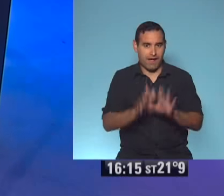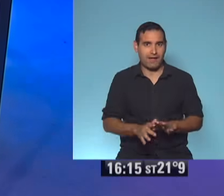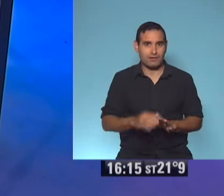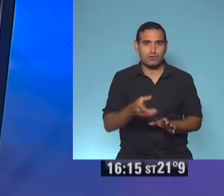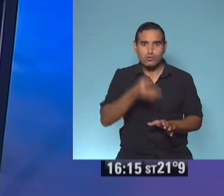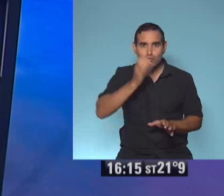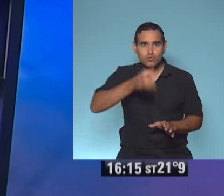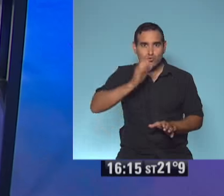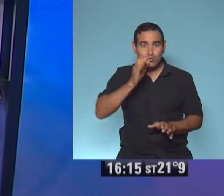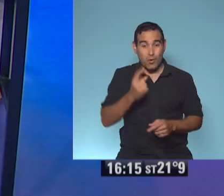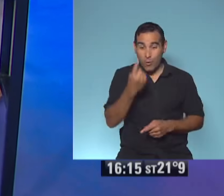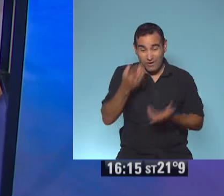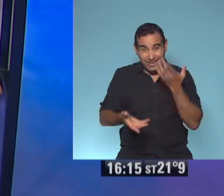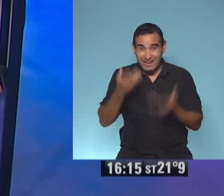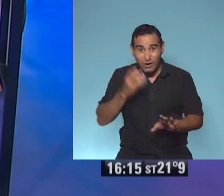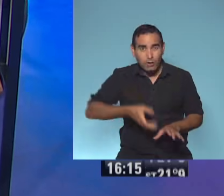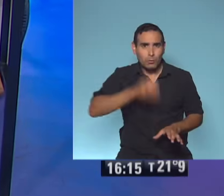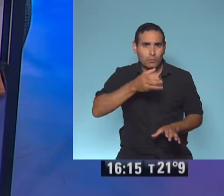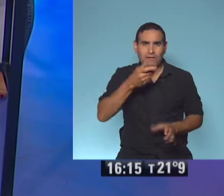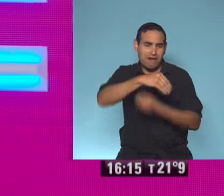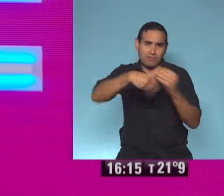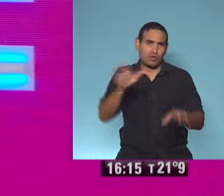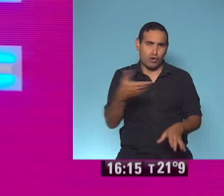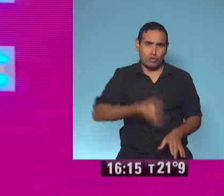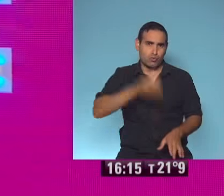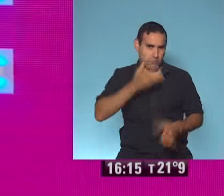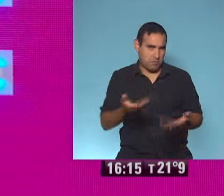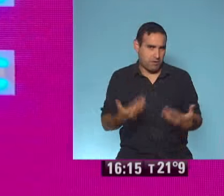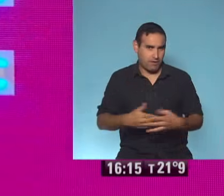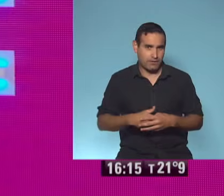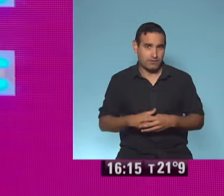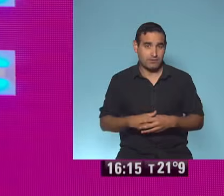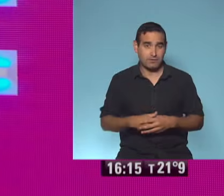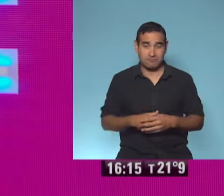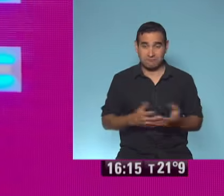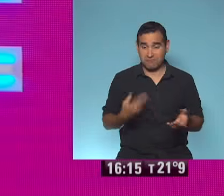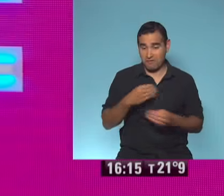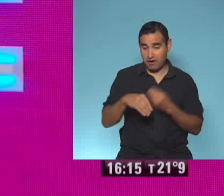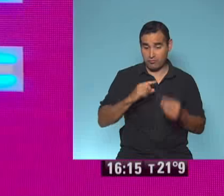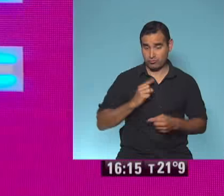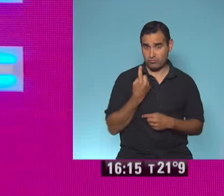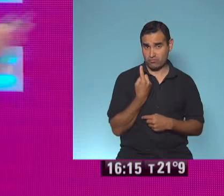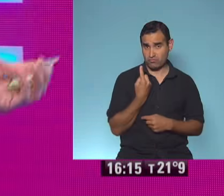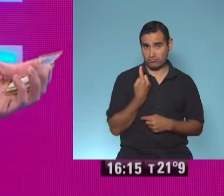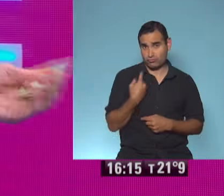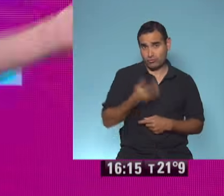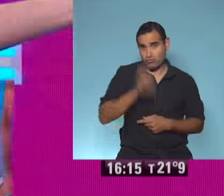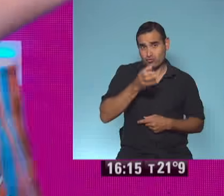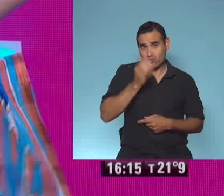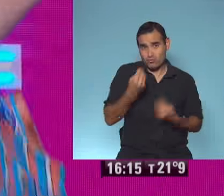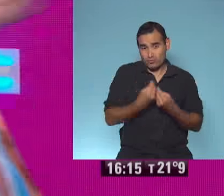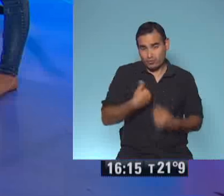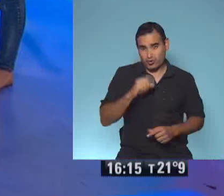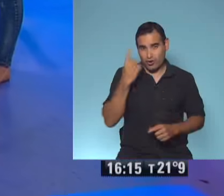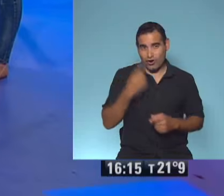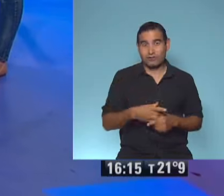vasos te podés servir con un kilo. Puedes tomar toda tu familia, mirá lo que te digo. Es que mi familia soy solo yo, así que seguro tomo un montón.